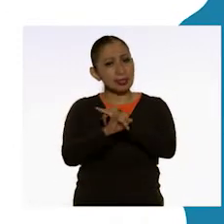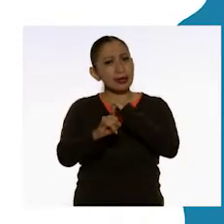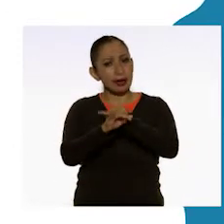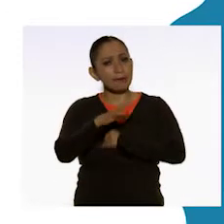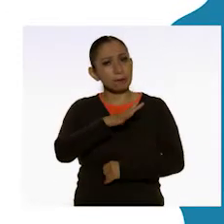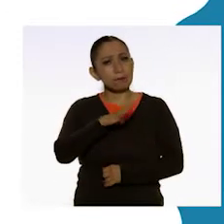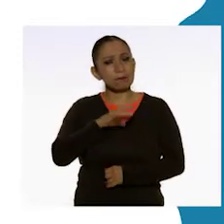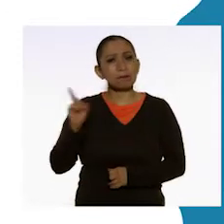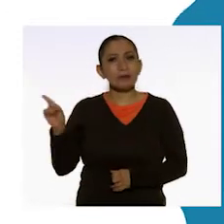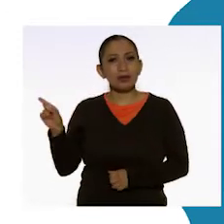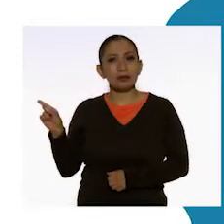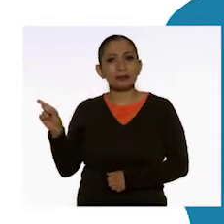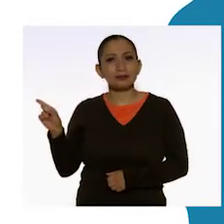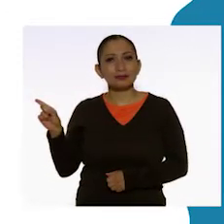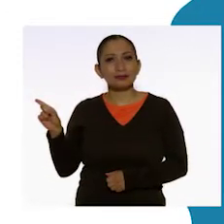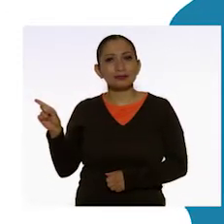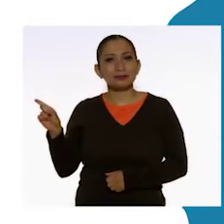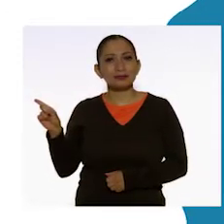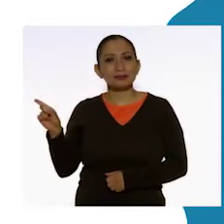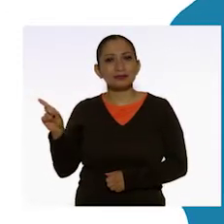página